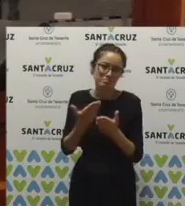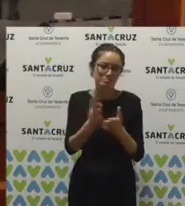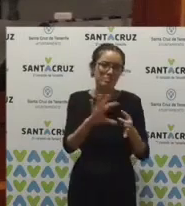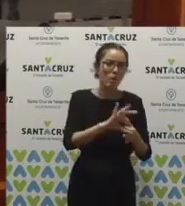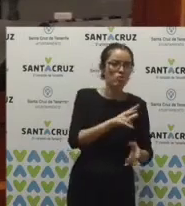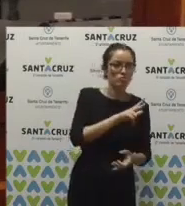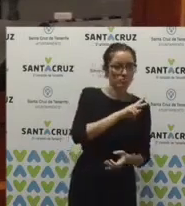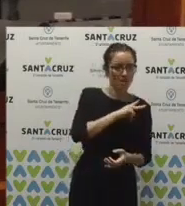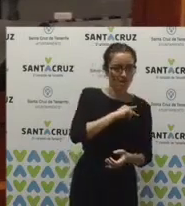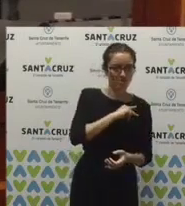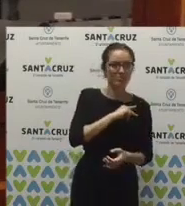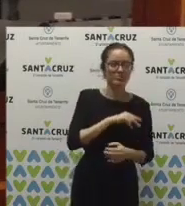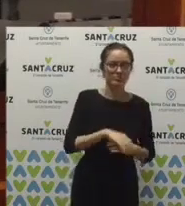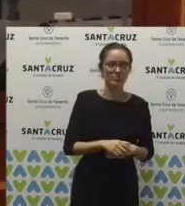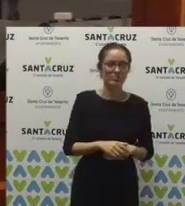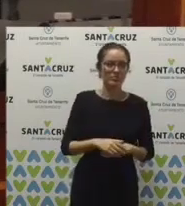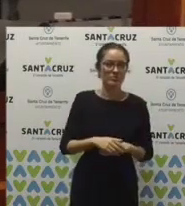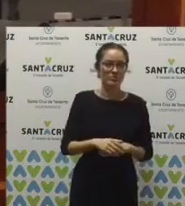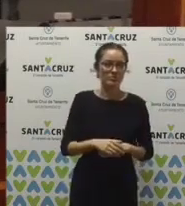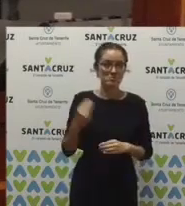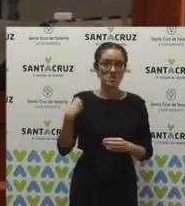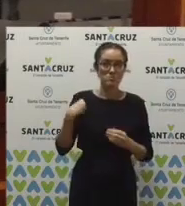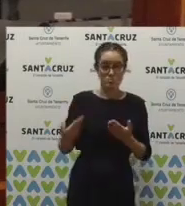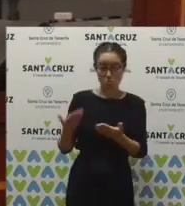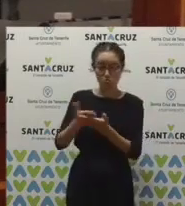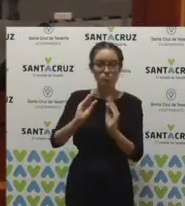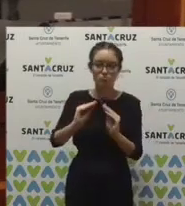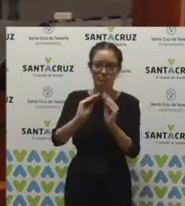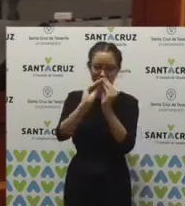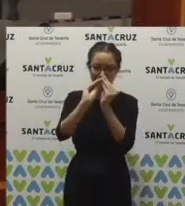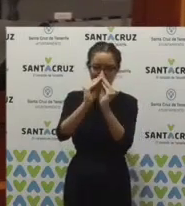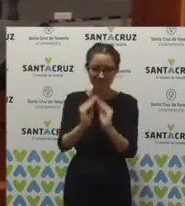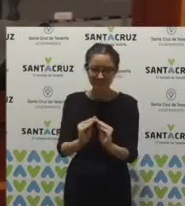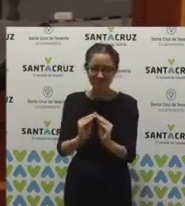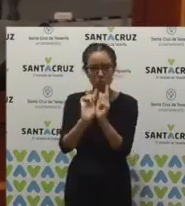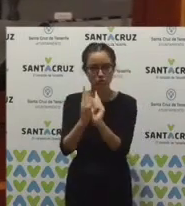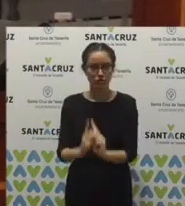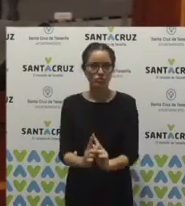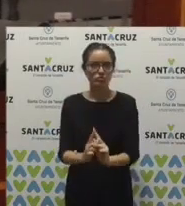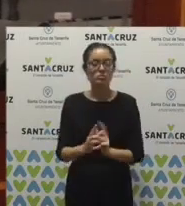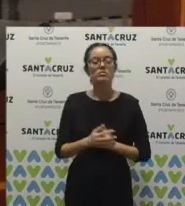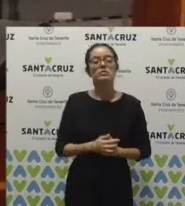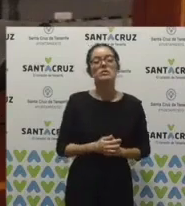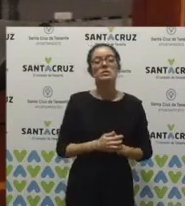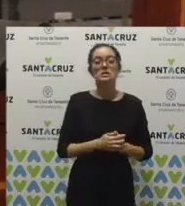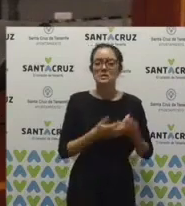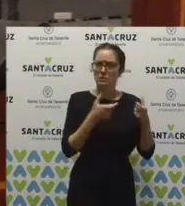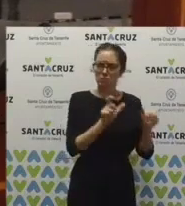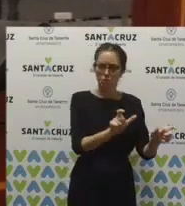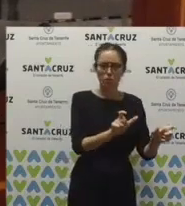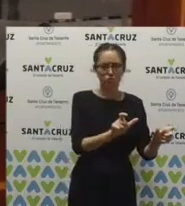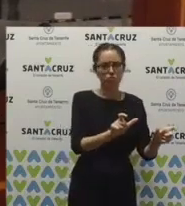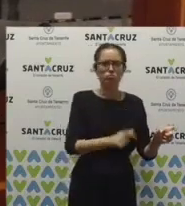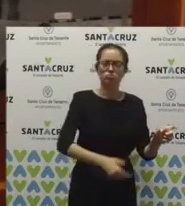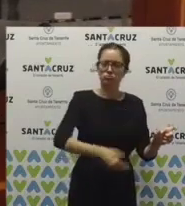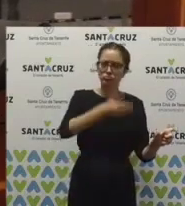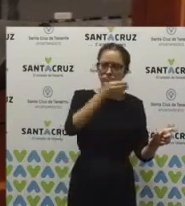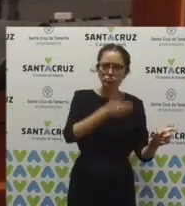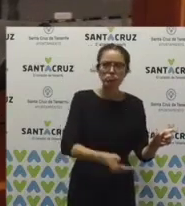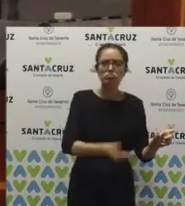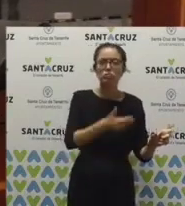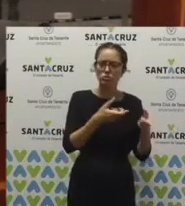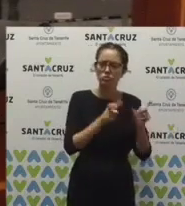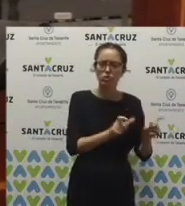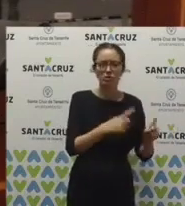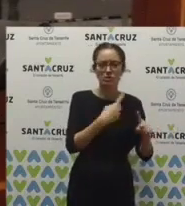sentido de su de sus aportaciones este es un sector muy importante como digo muy importante para santa